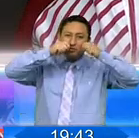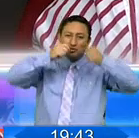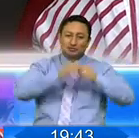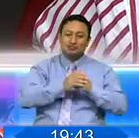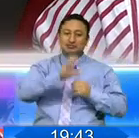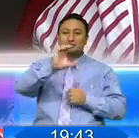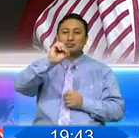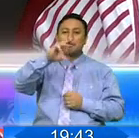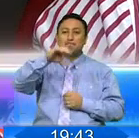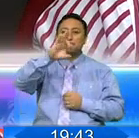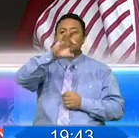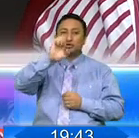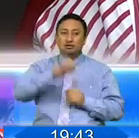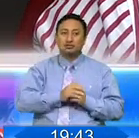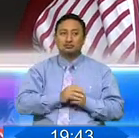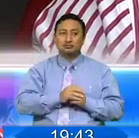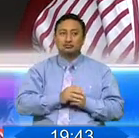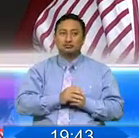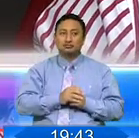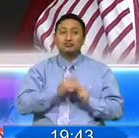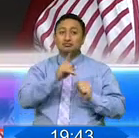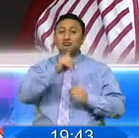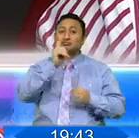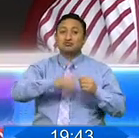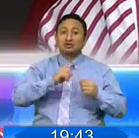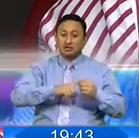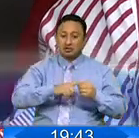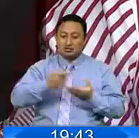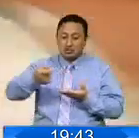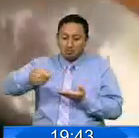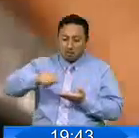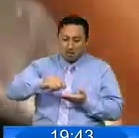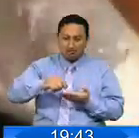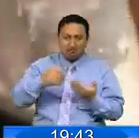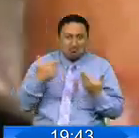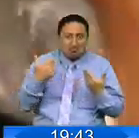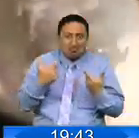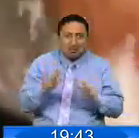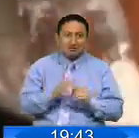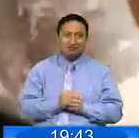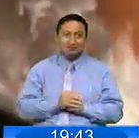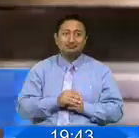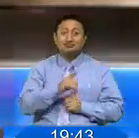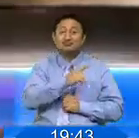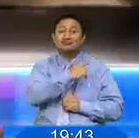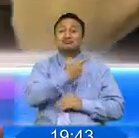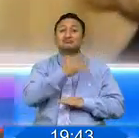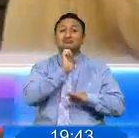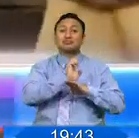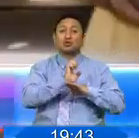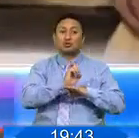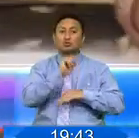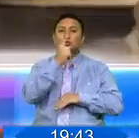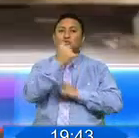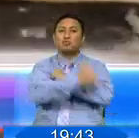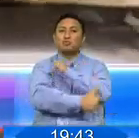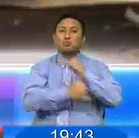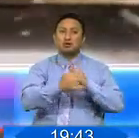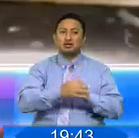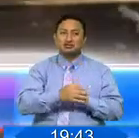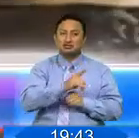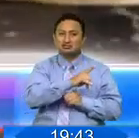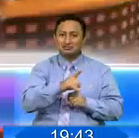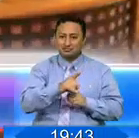camote y hasta de viento. Los quiteños hacen empanada de todo. Ecuador, afirma León, es el único país que hace empanadas con